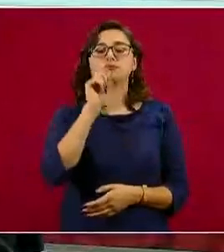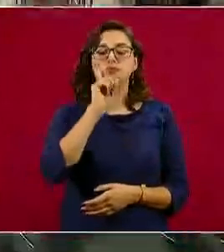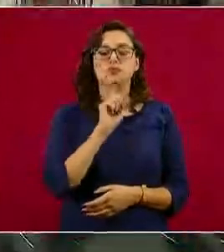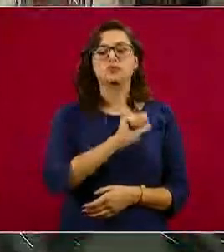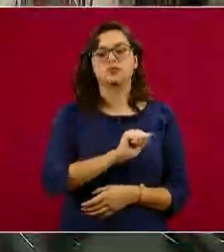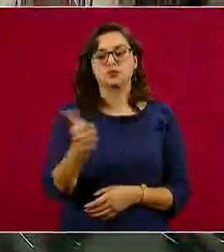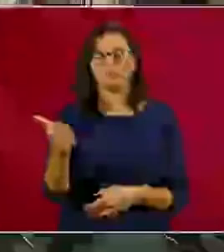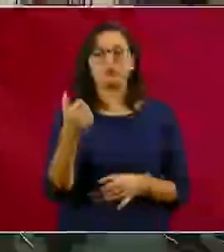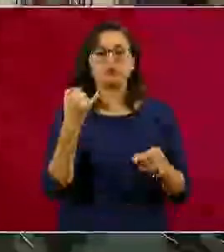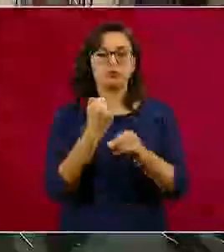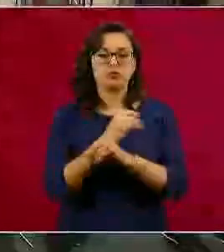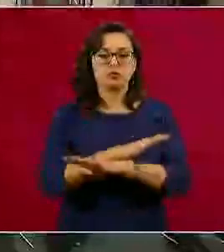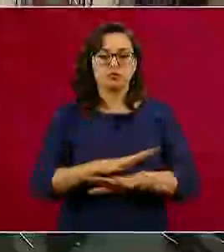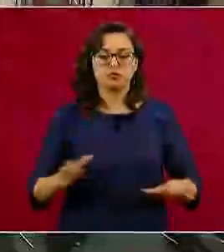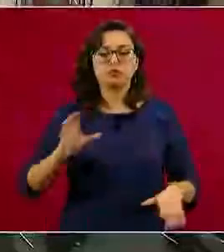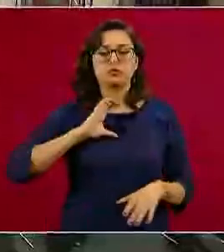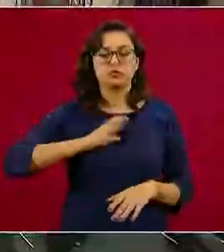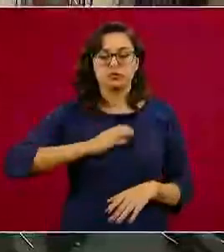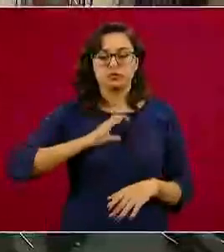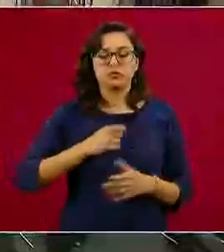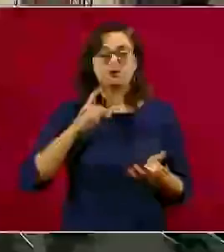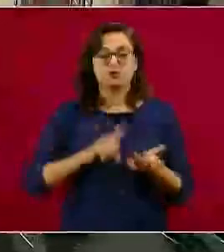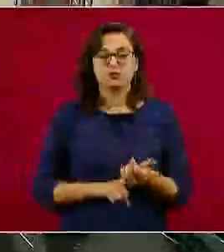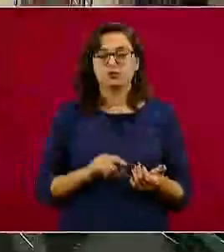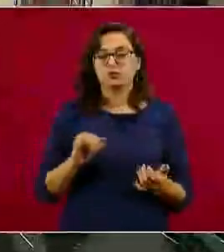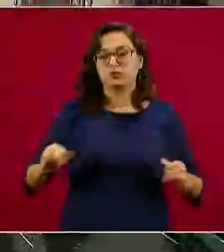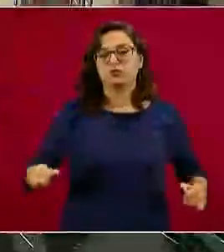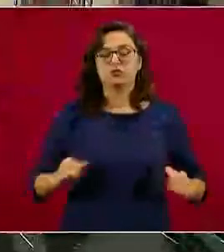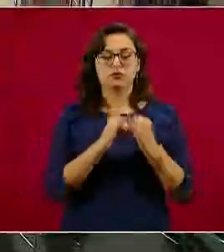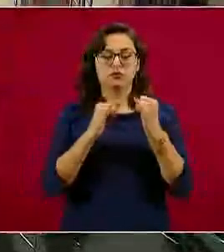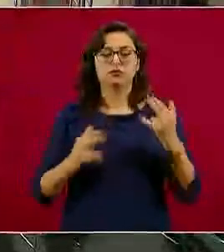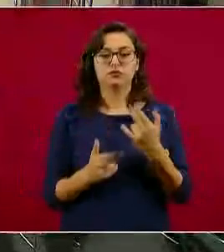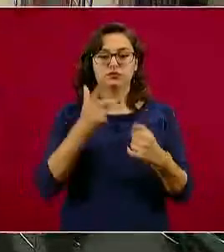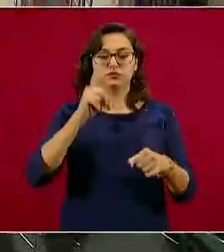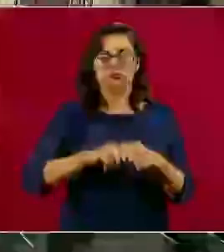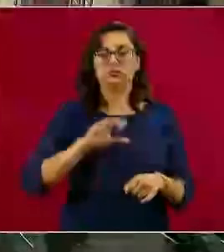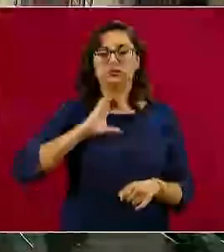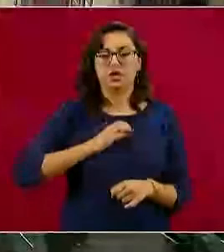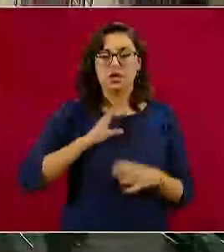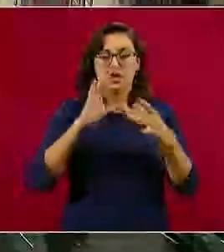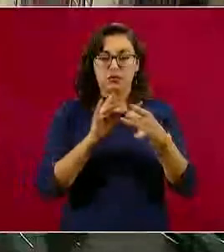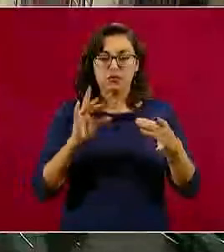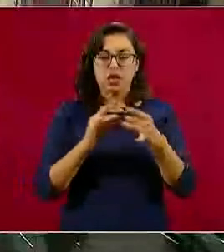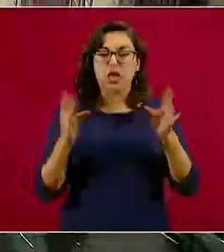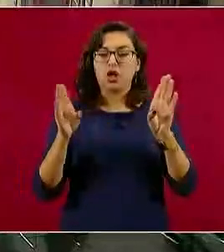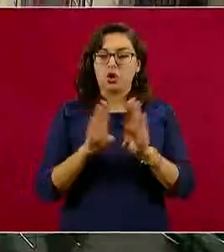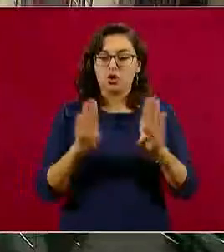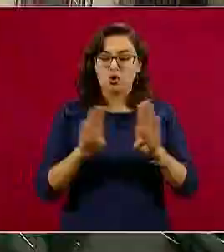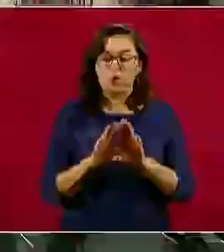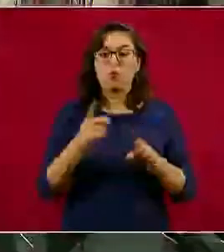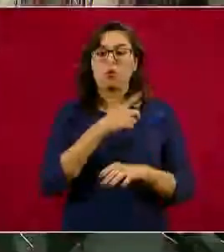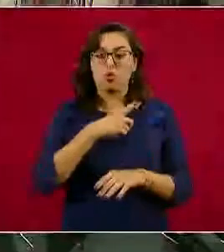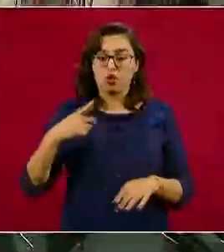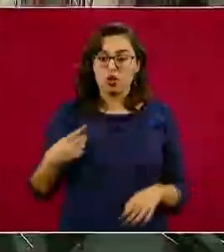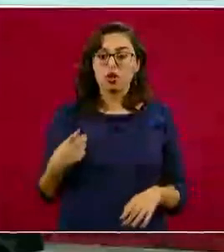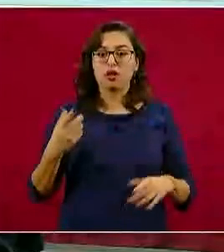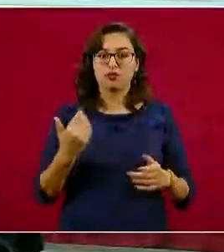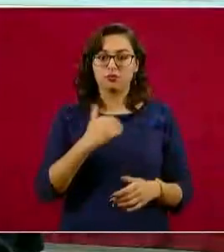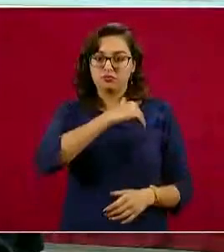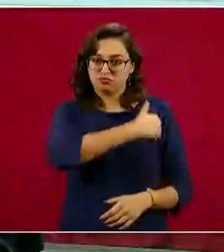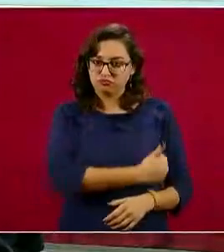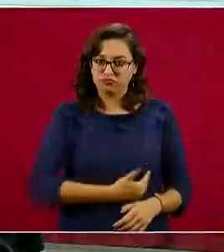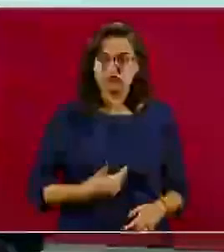otra página de InfoCáncer en el Instituto Nacional de Cancerología, que explica detalle a detalle de cómo hacer esta autoexploración